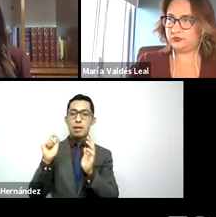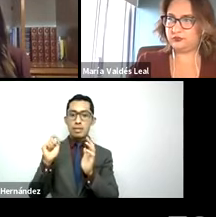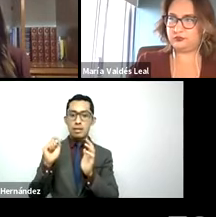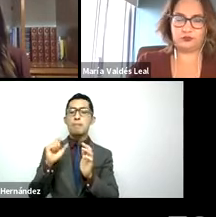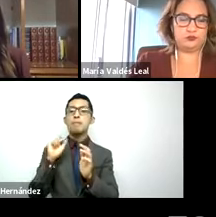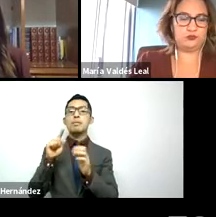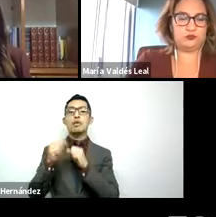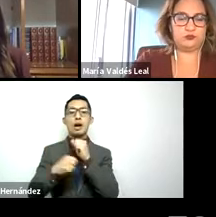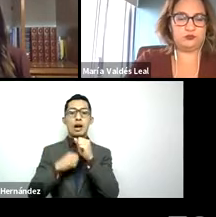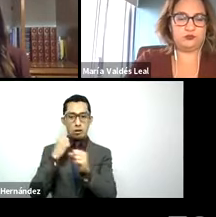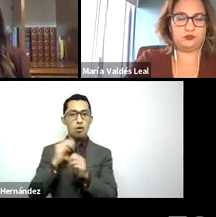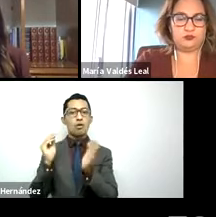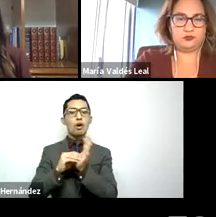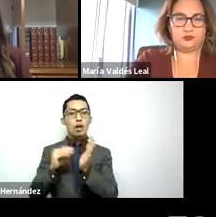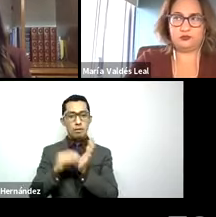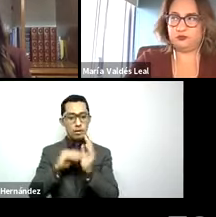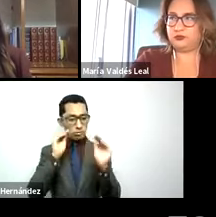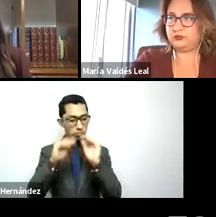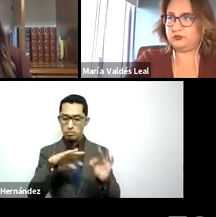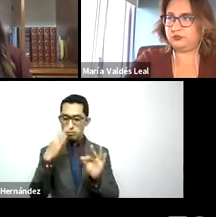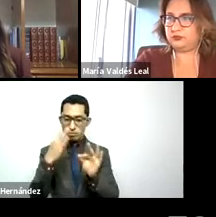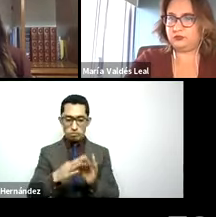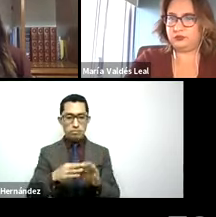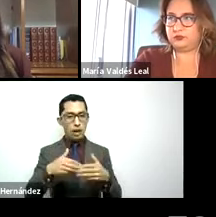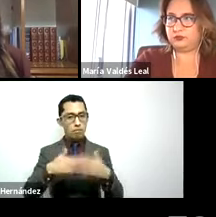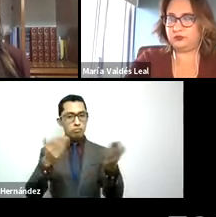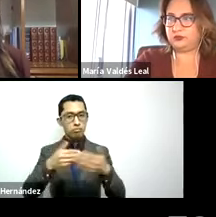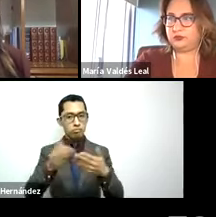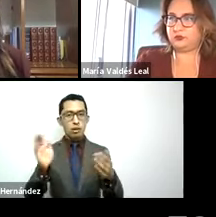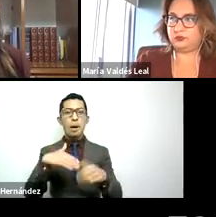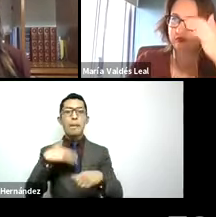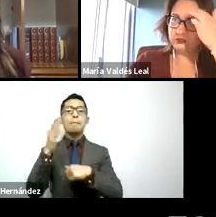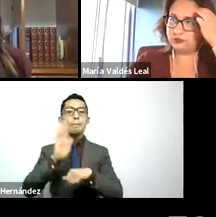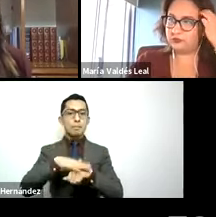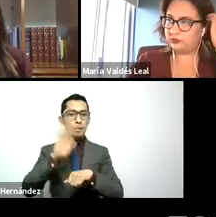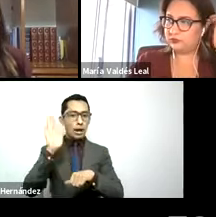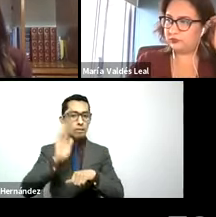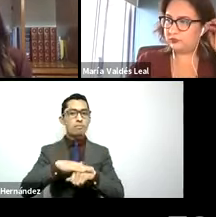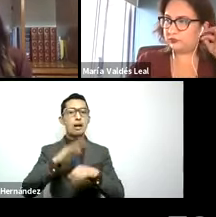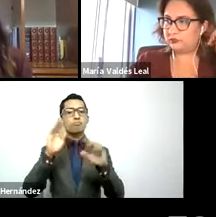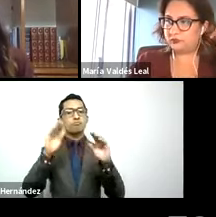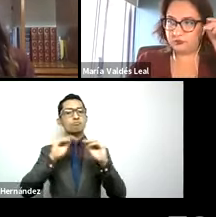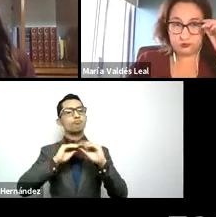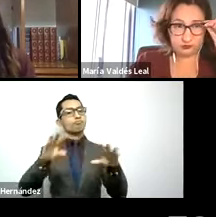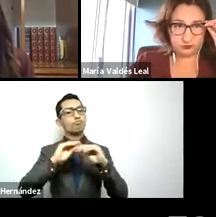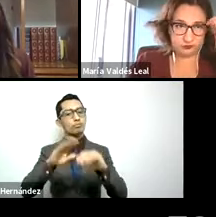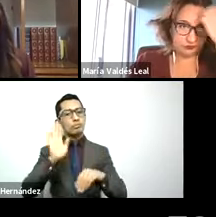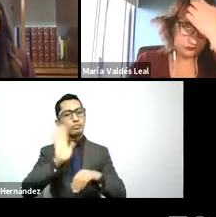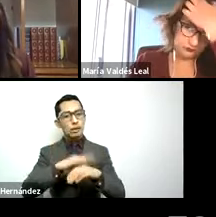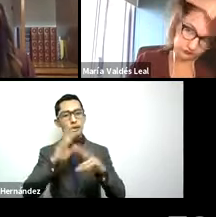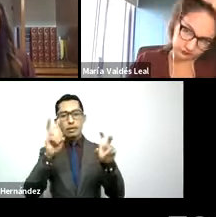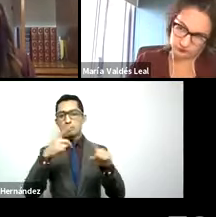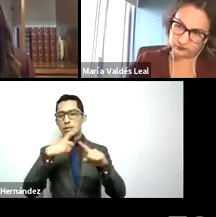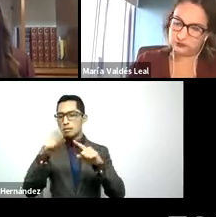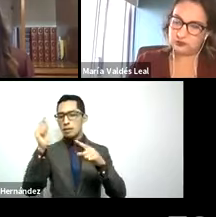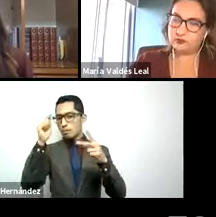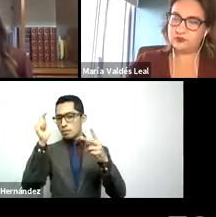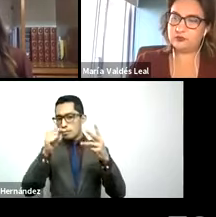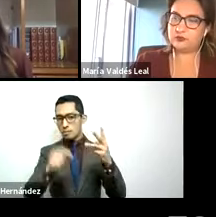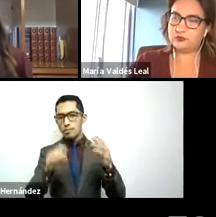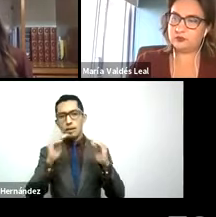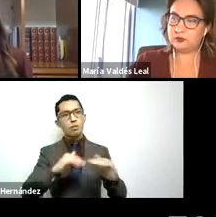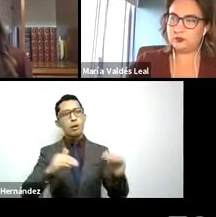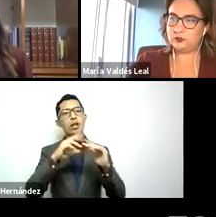este año hemos estado liberando algunos y estaremos publicando más adelante sobre otros temas, tanto de igualdad y